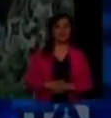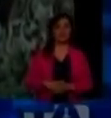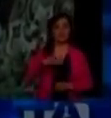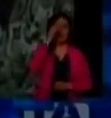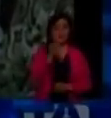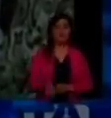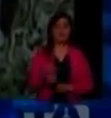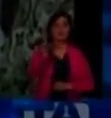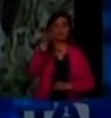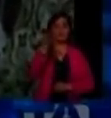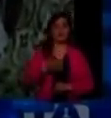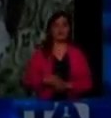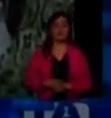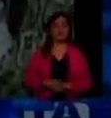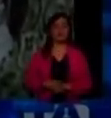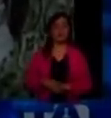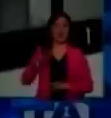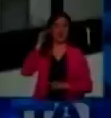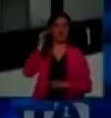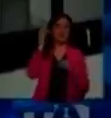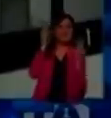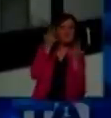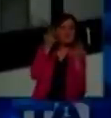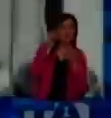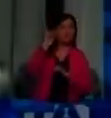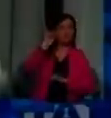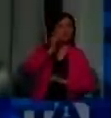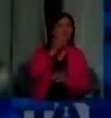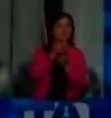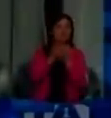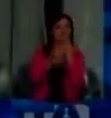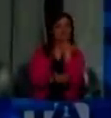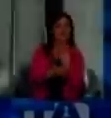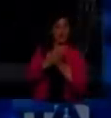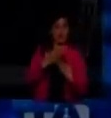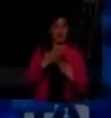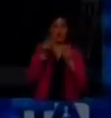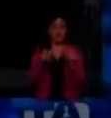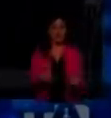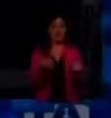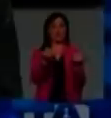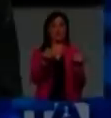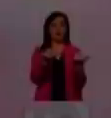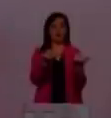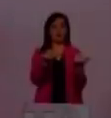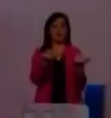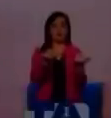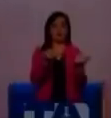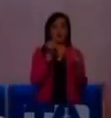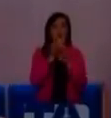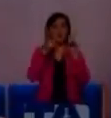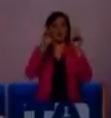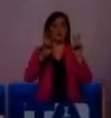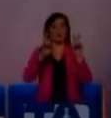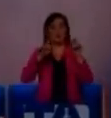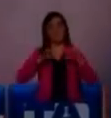buenos días. Aunque no les escucho muy bien, les agradezco la invitación que me hacen el día de hoy para hablar pues de este penoso tema y mirar